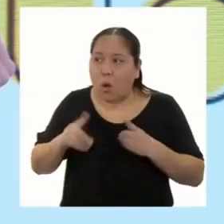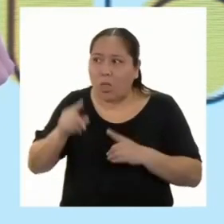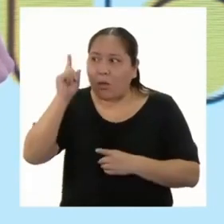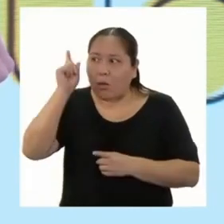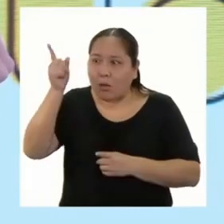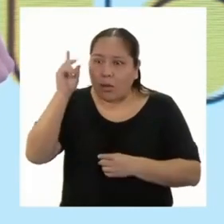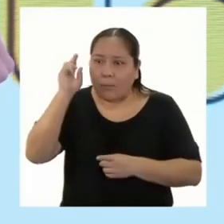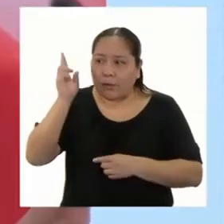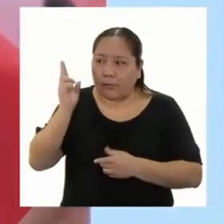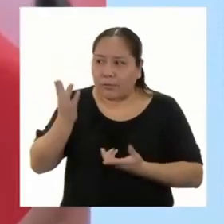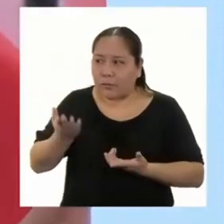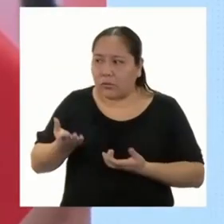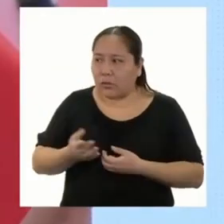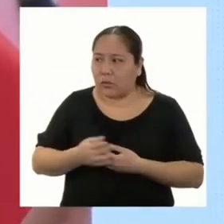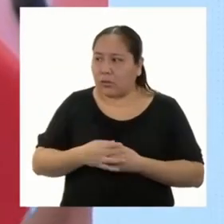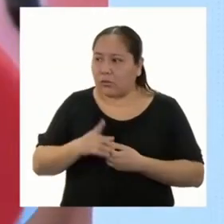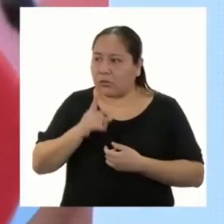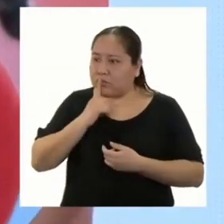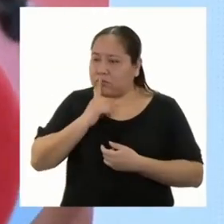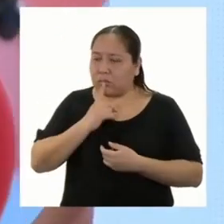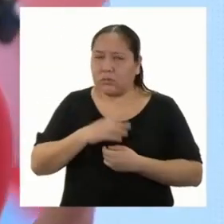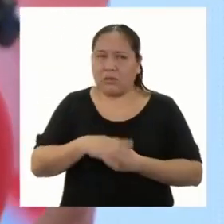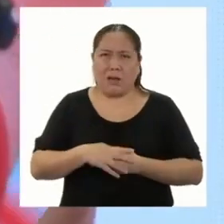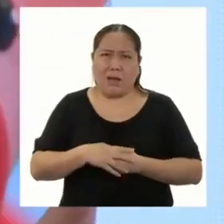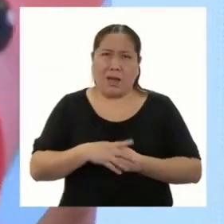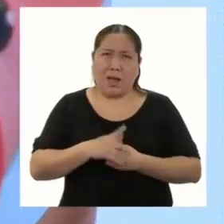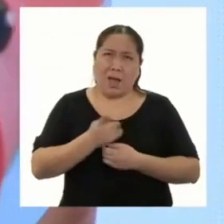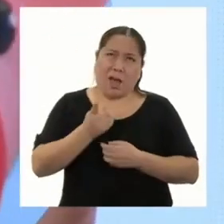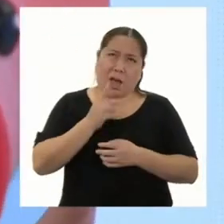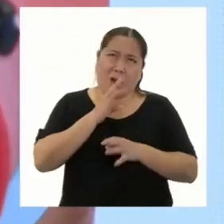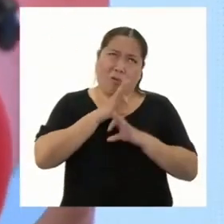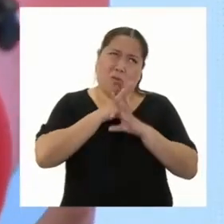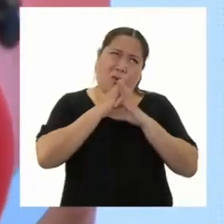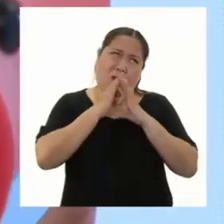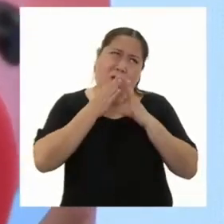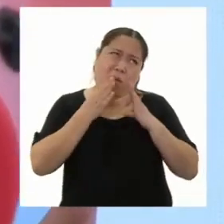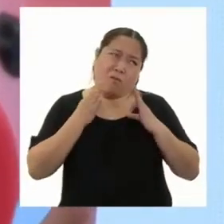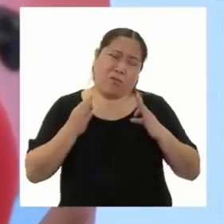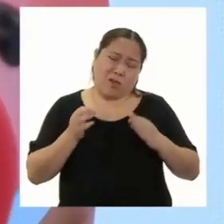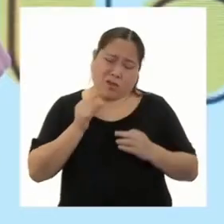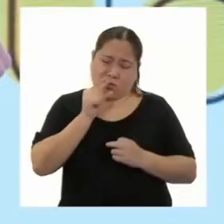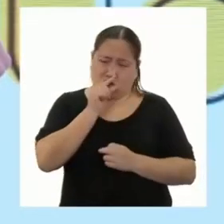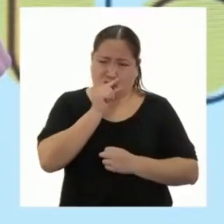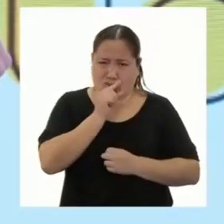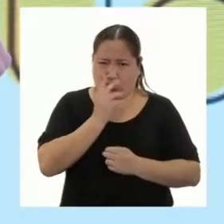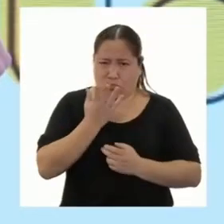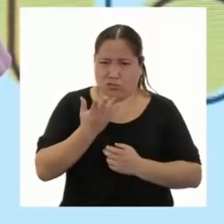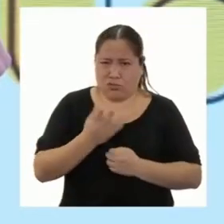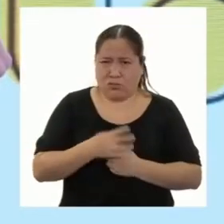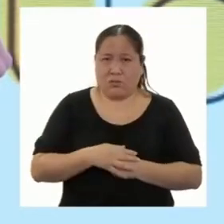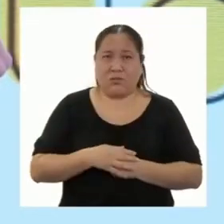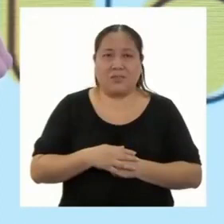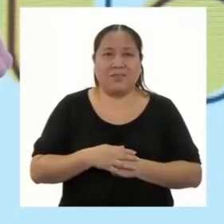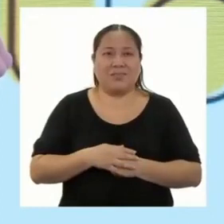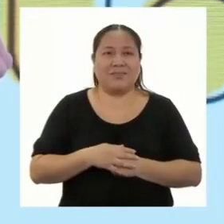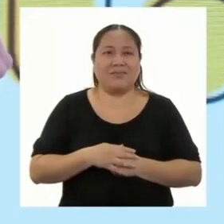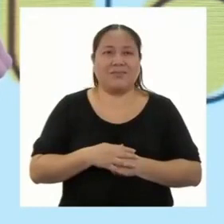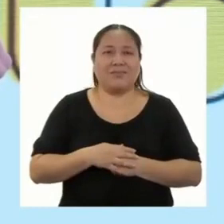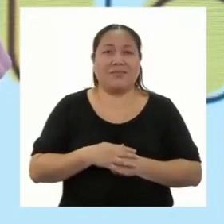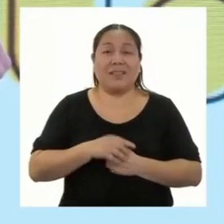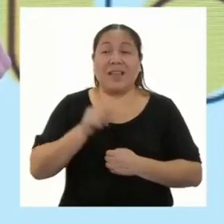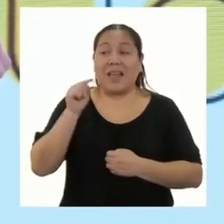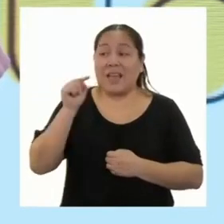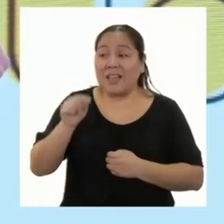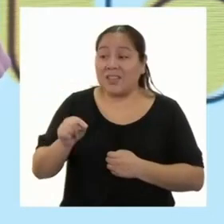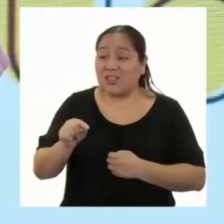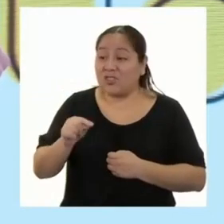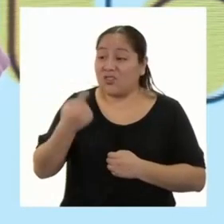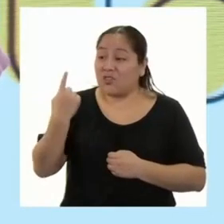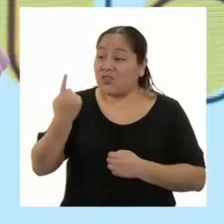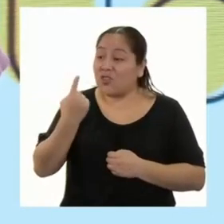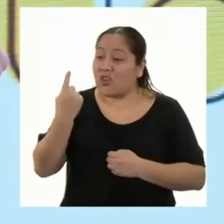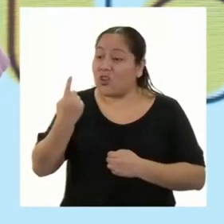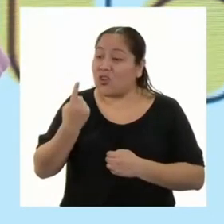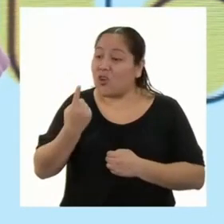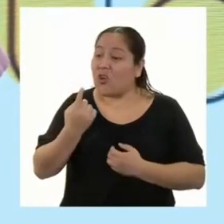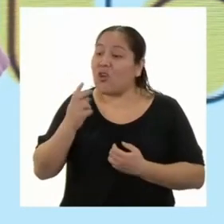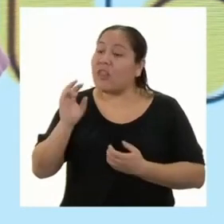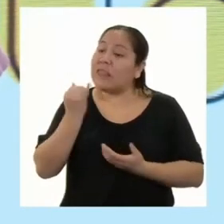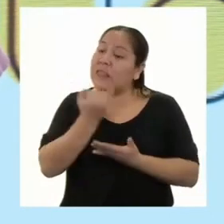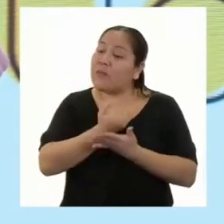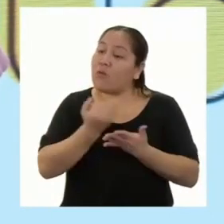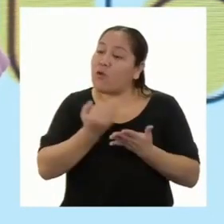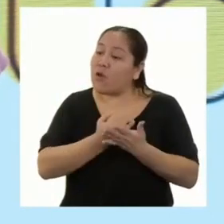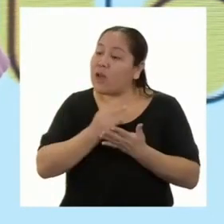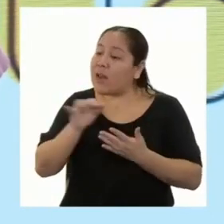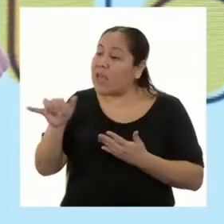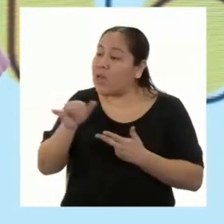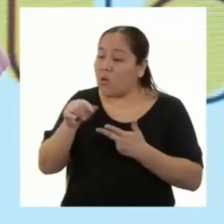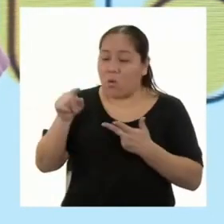estaba la profesora? Solo fue una frasecita. Por eso solo haré de ti un dibujo a